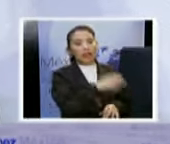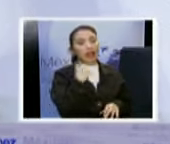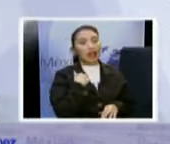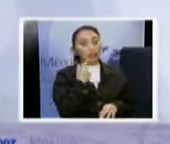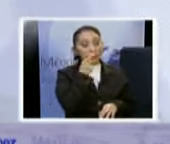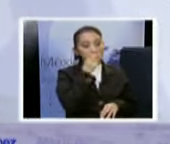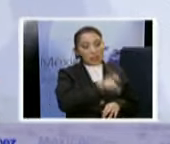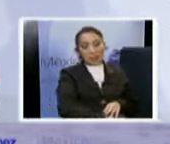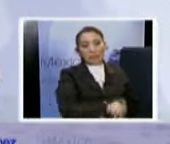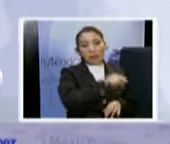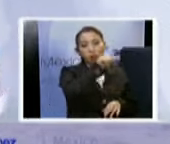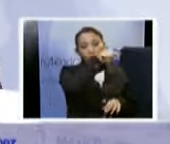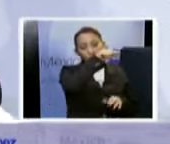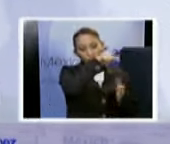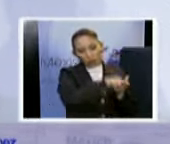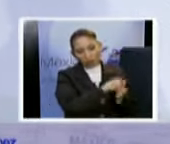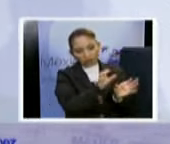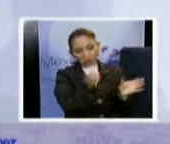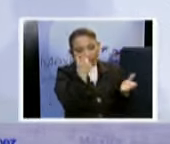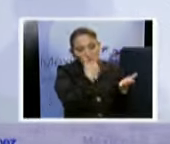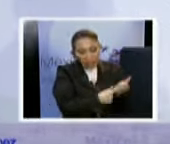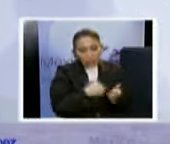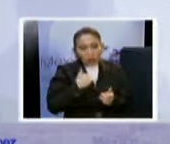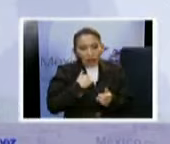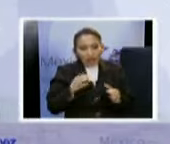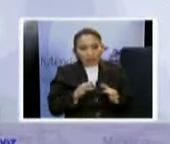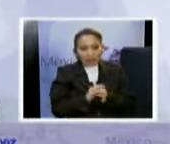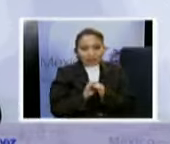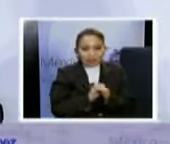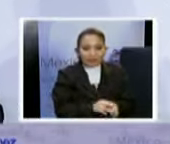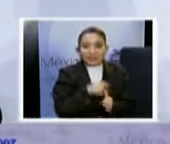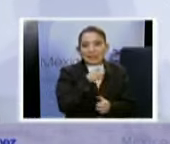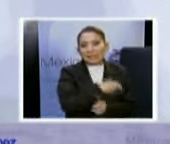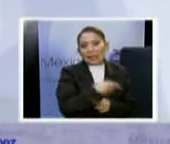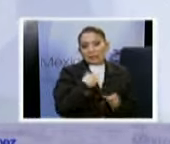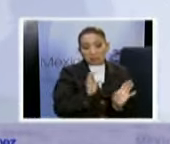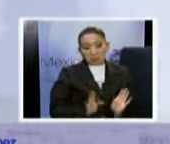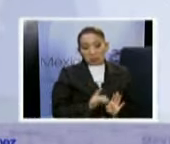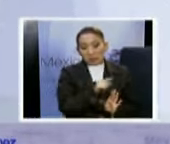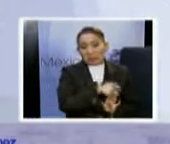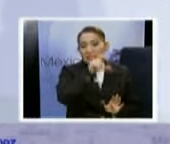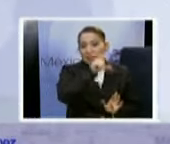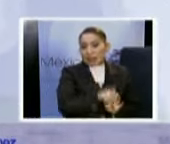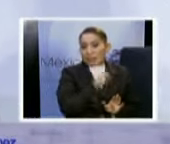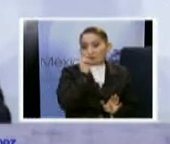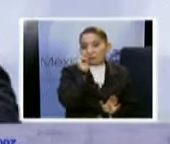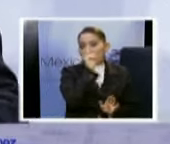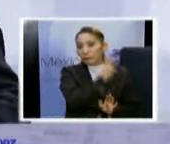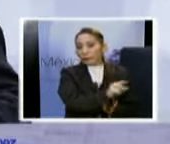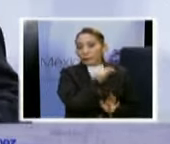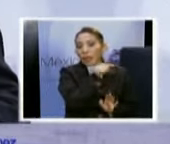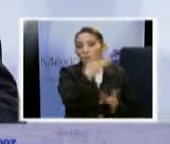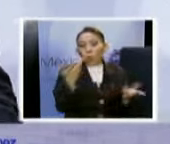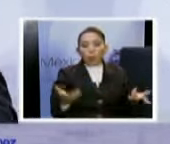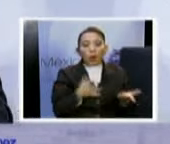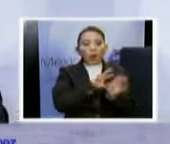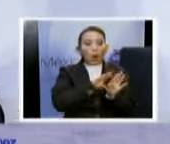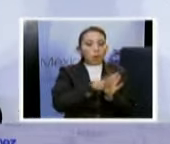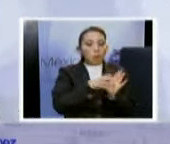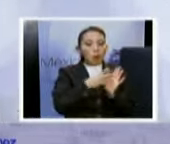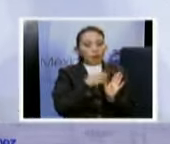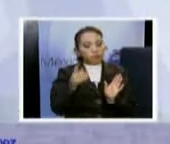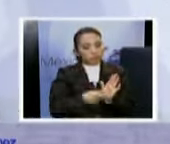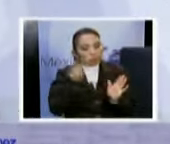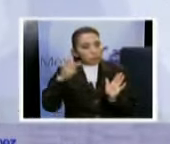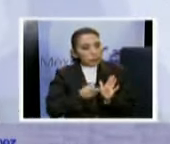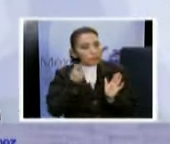considera a Quebec como una nación dentro de un Canadá unido. Esta singularidad de Quebec se ve reflejada en una reivindicación